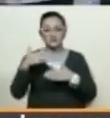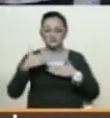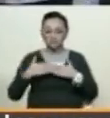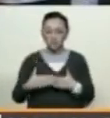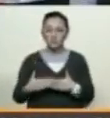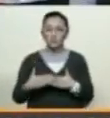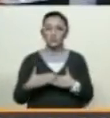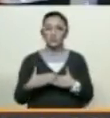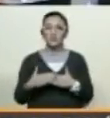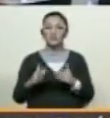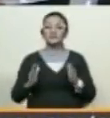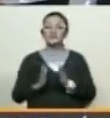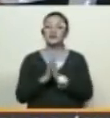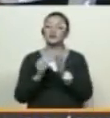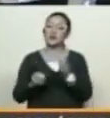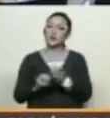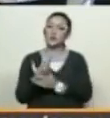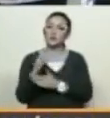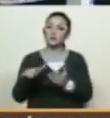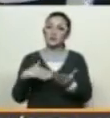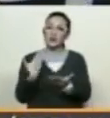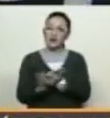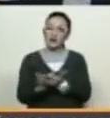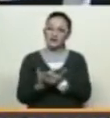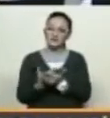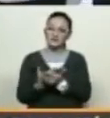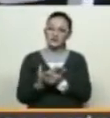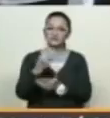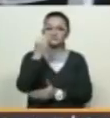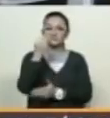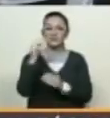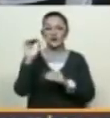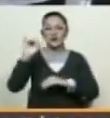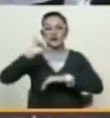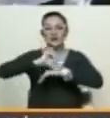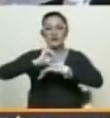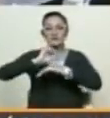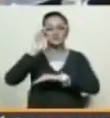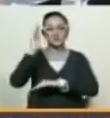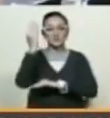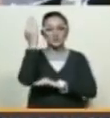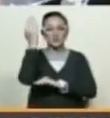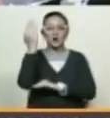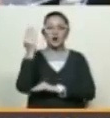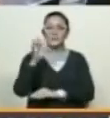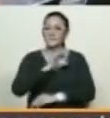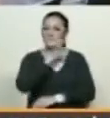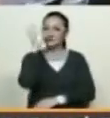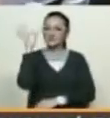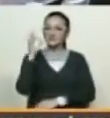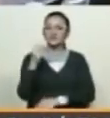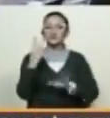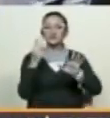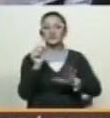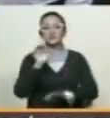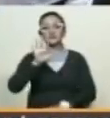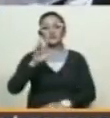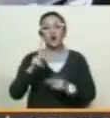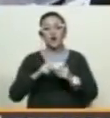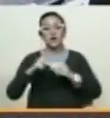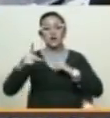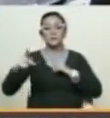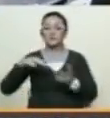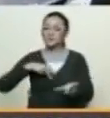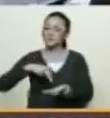desde Santa Rosa hasta la Catedral de Barquisimeto, 7.5 kilómetros caminaremos el domingo